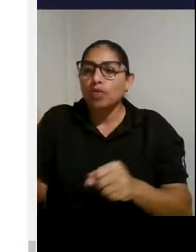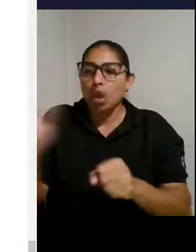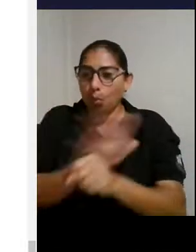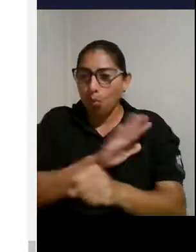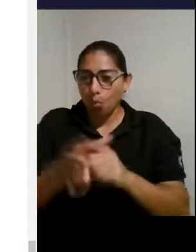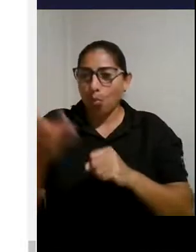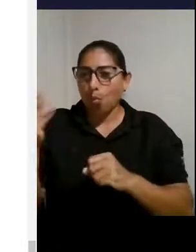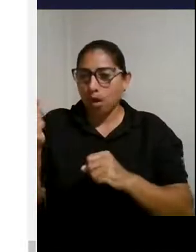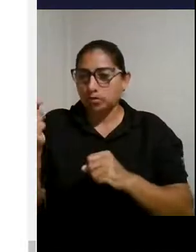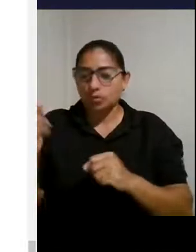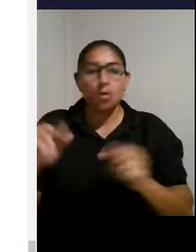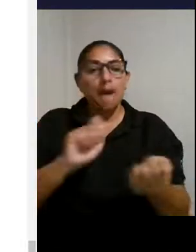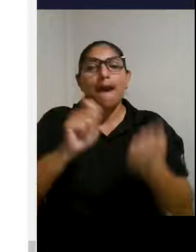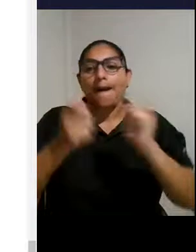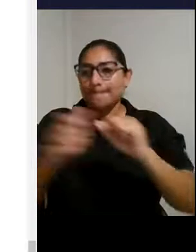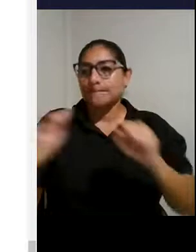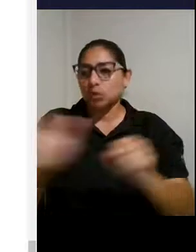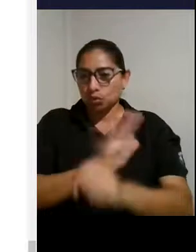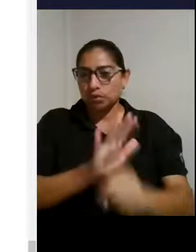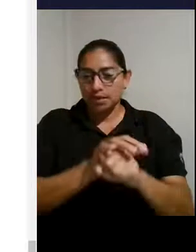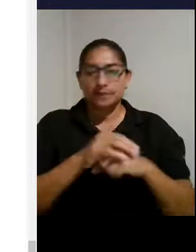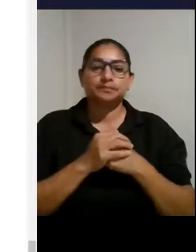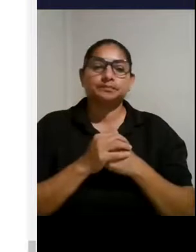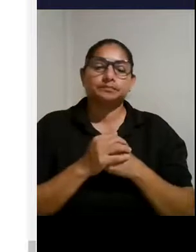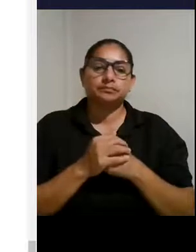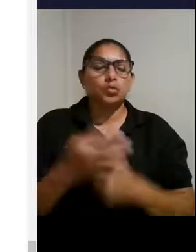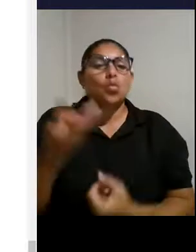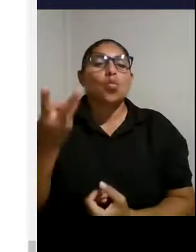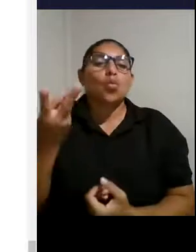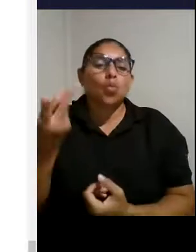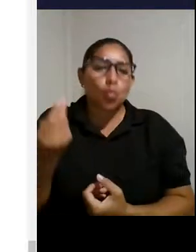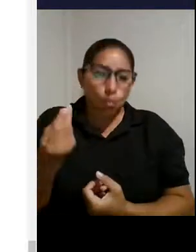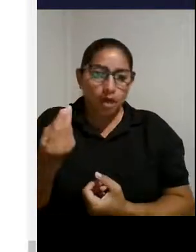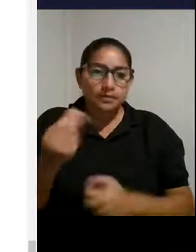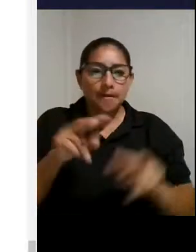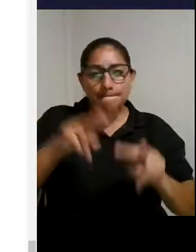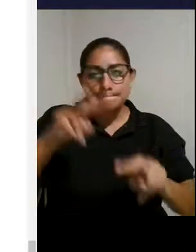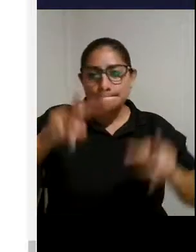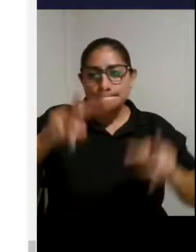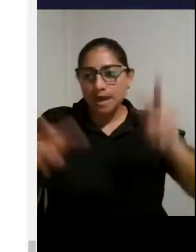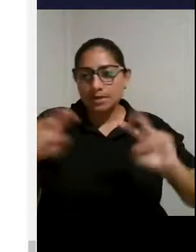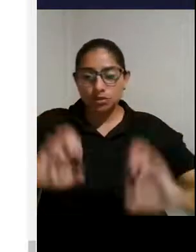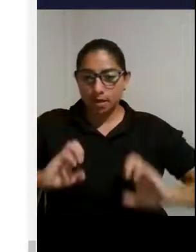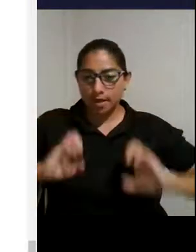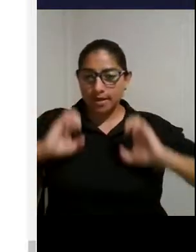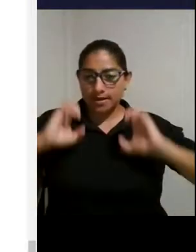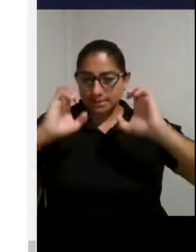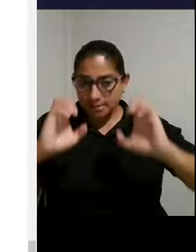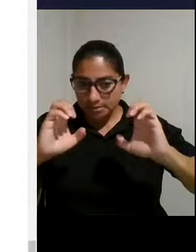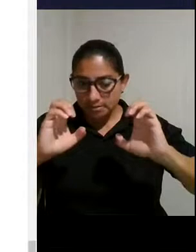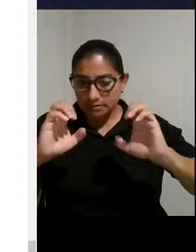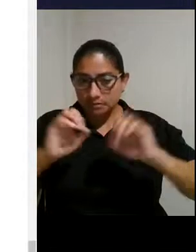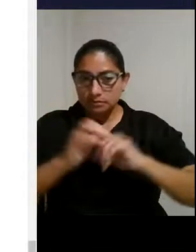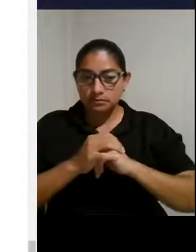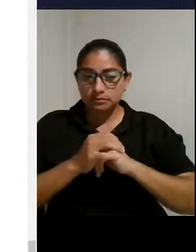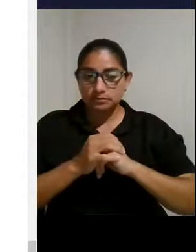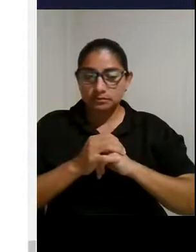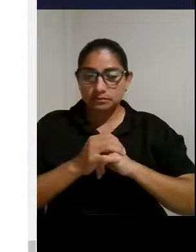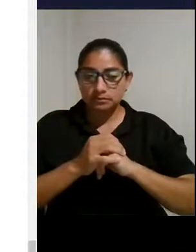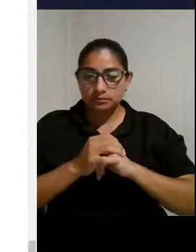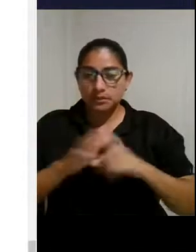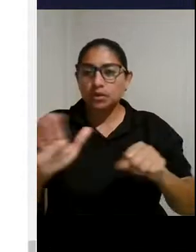el cambio total. Es decir, cuánta variación existe en